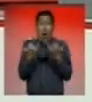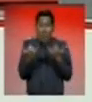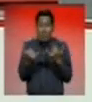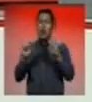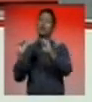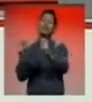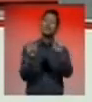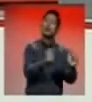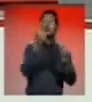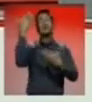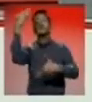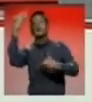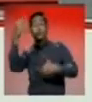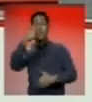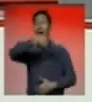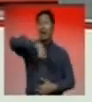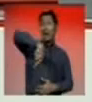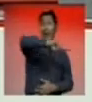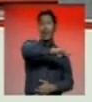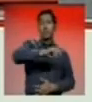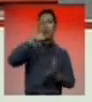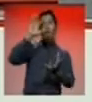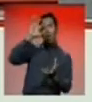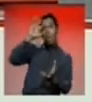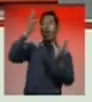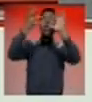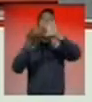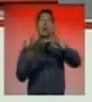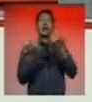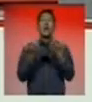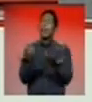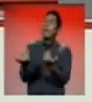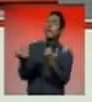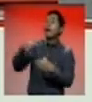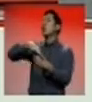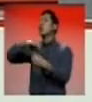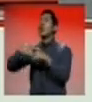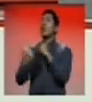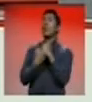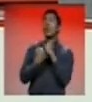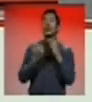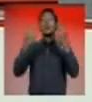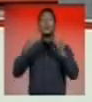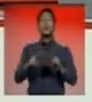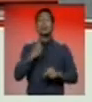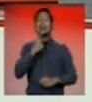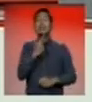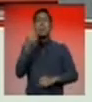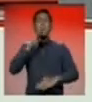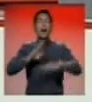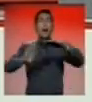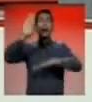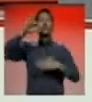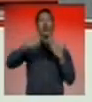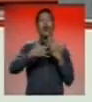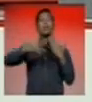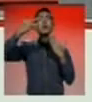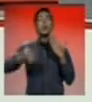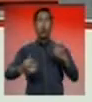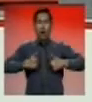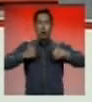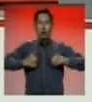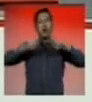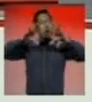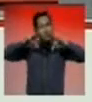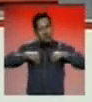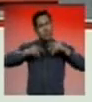los políticos cambien su discurso con el fin de captar votos además exhortó a un pacto ético entre los candidatos para aceptar el